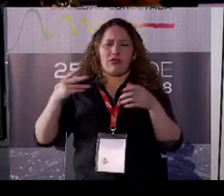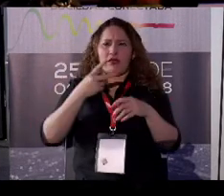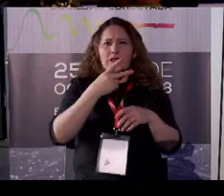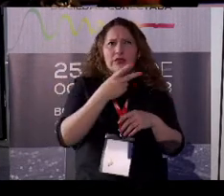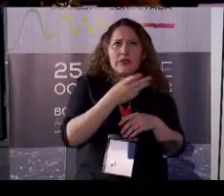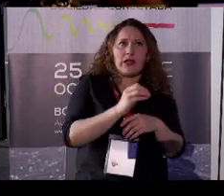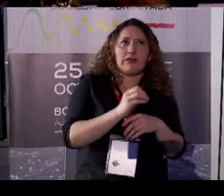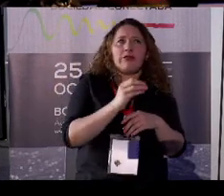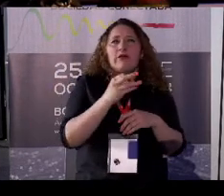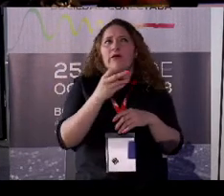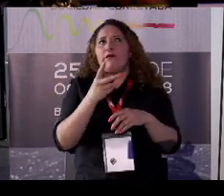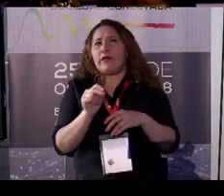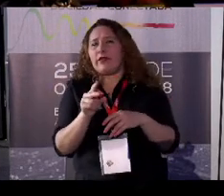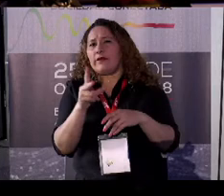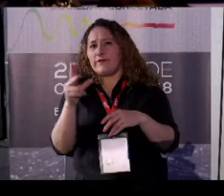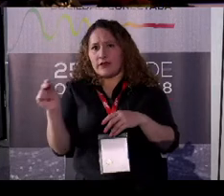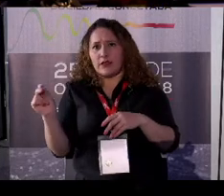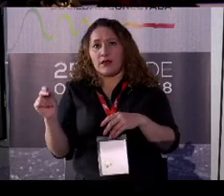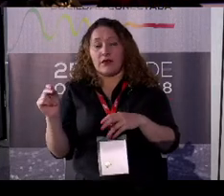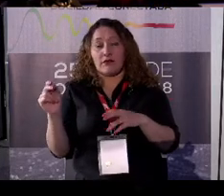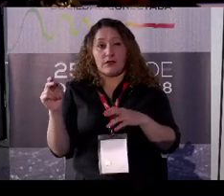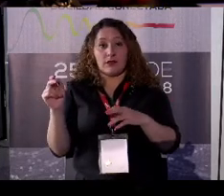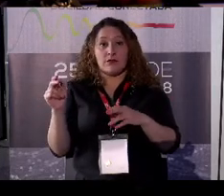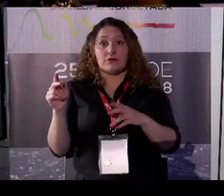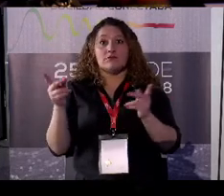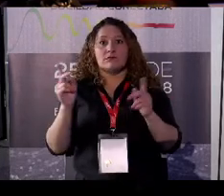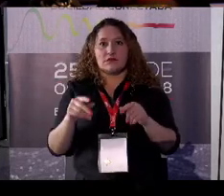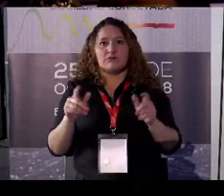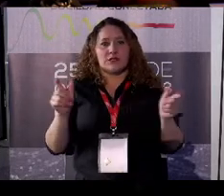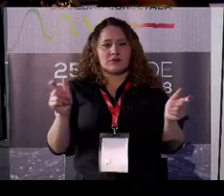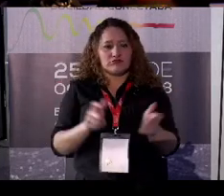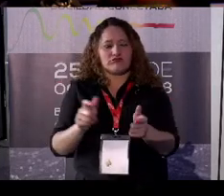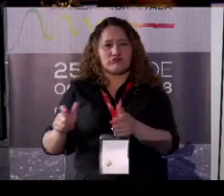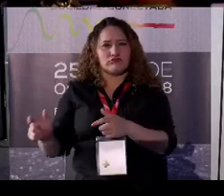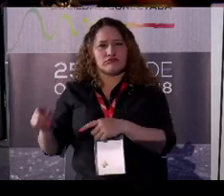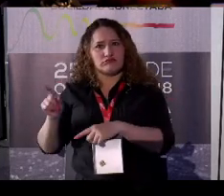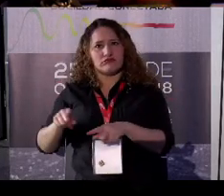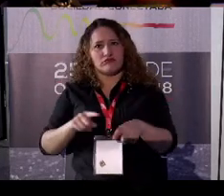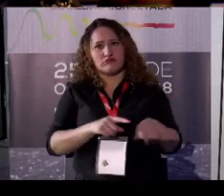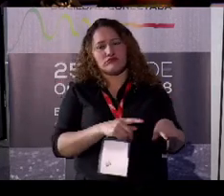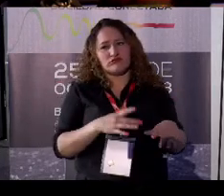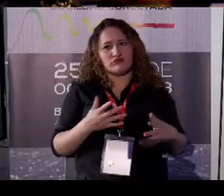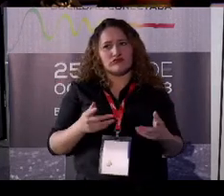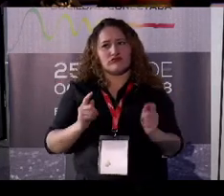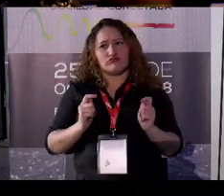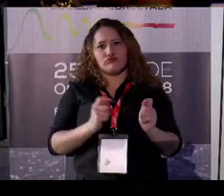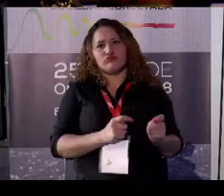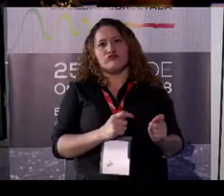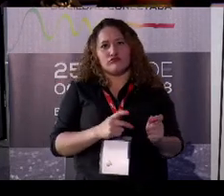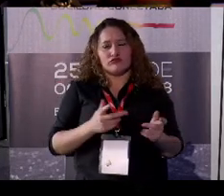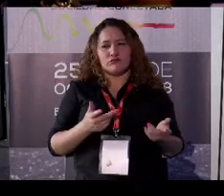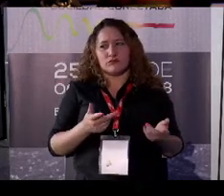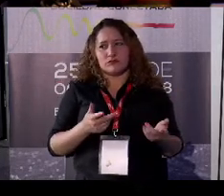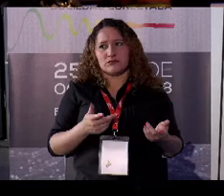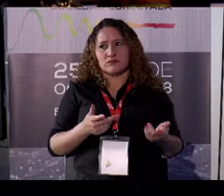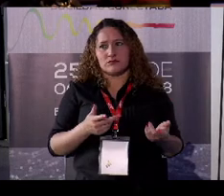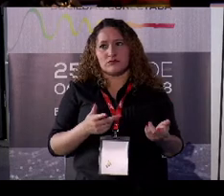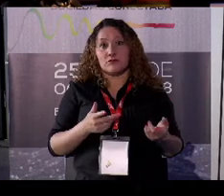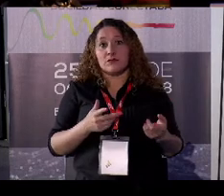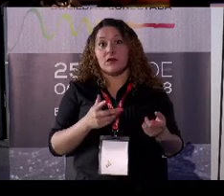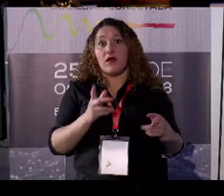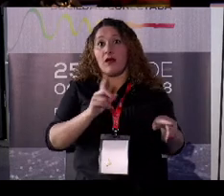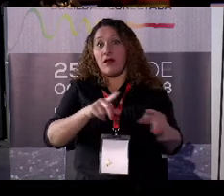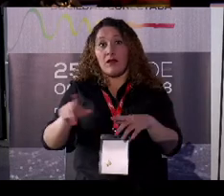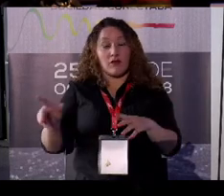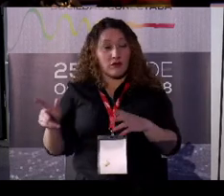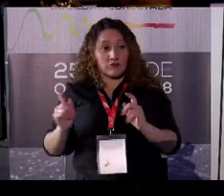en un área grande y una gran cantidad de pequeños que han sido asignados como PALs y una gran cantidad que no se